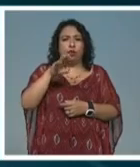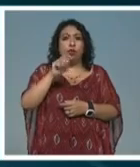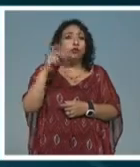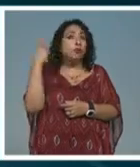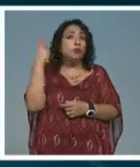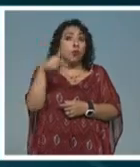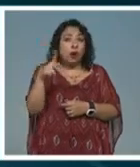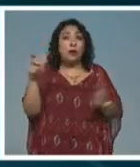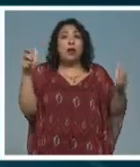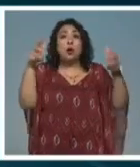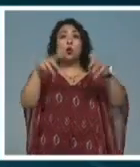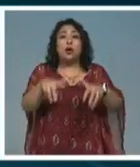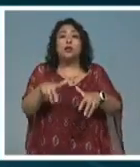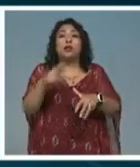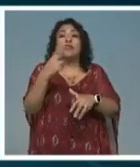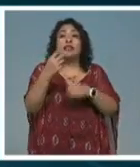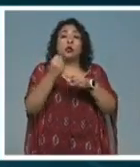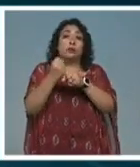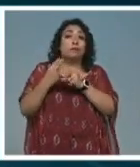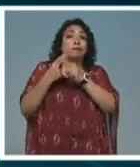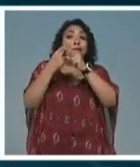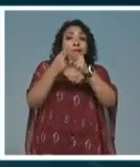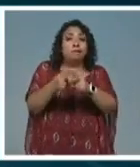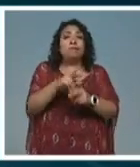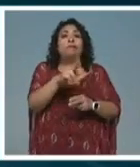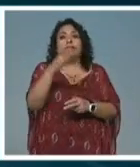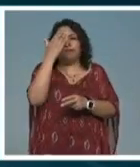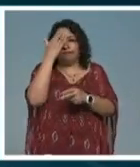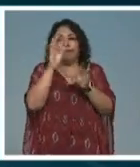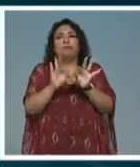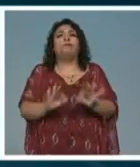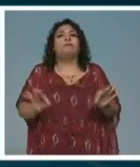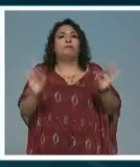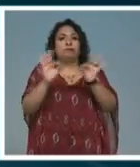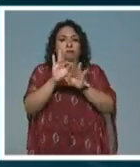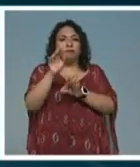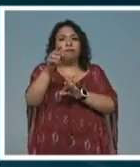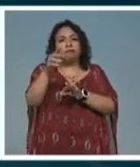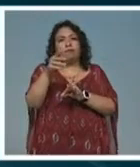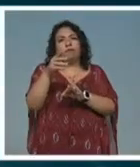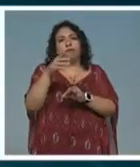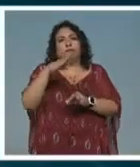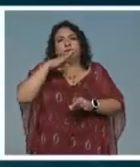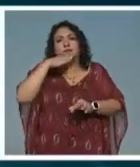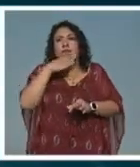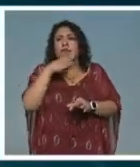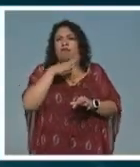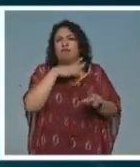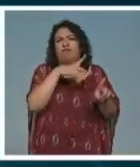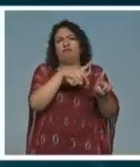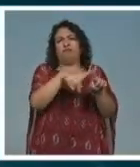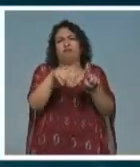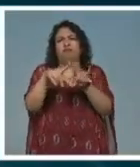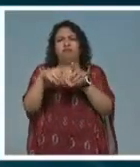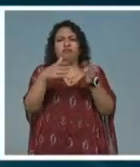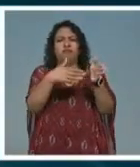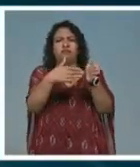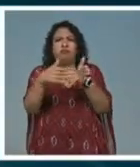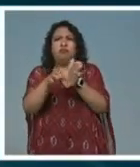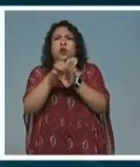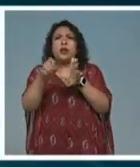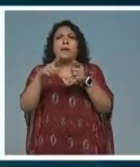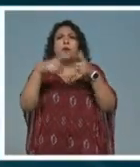Es un encuentro con 25 años de historia que reconoce la importancia de este cultivo con una gran variedad de platillos